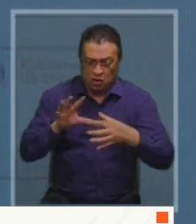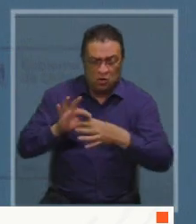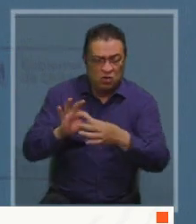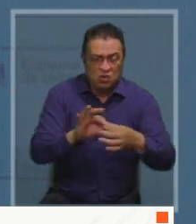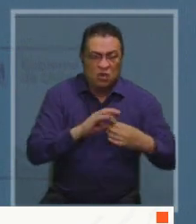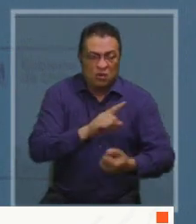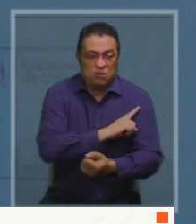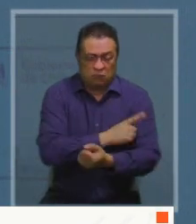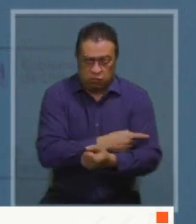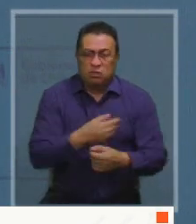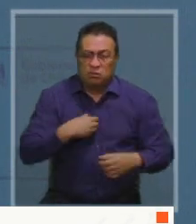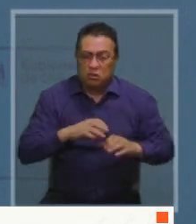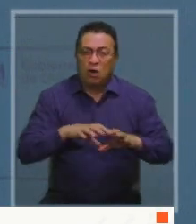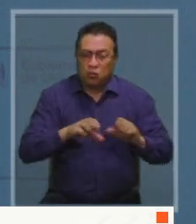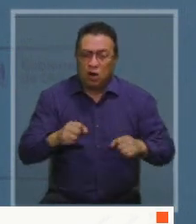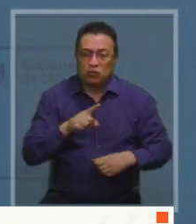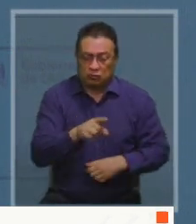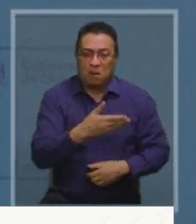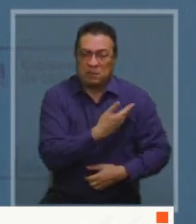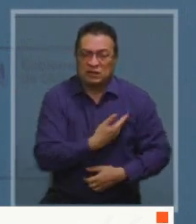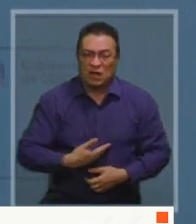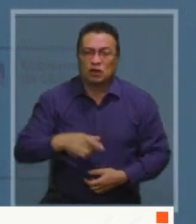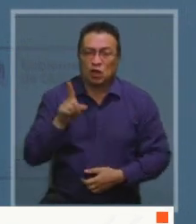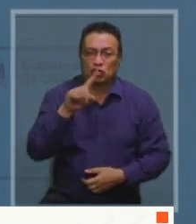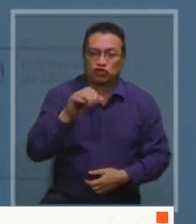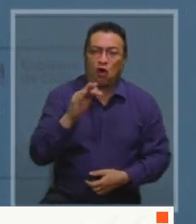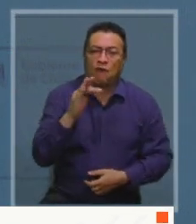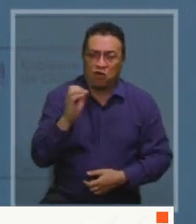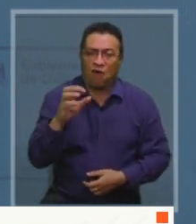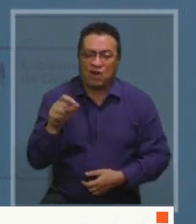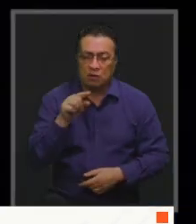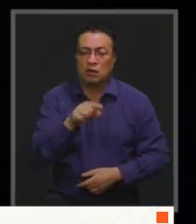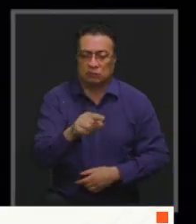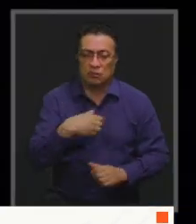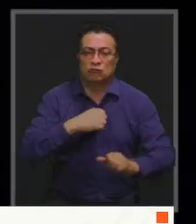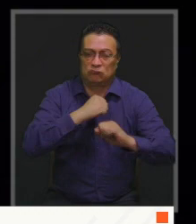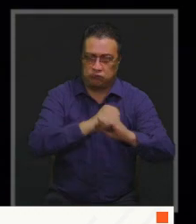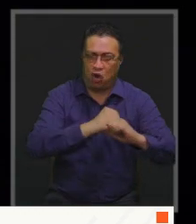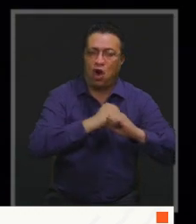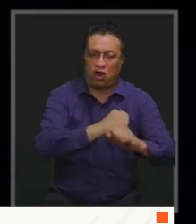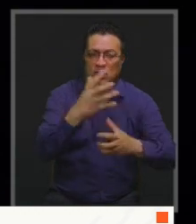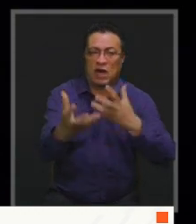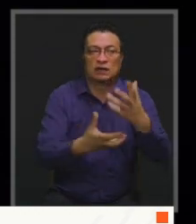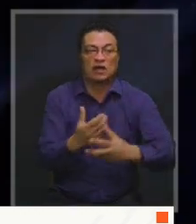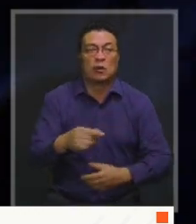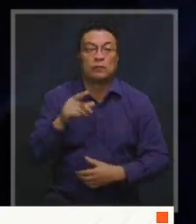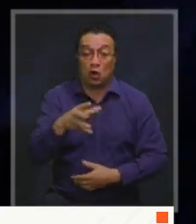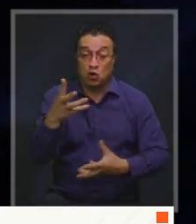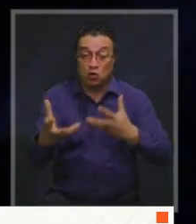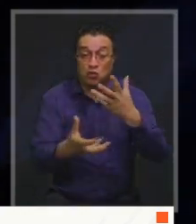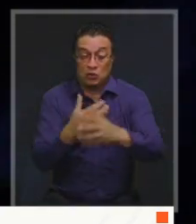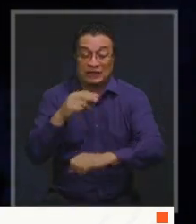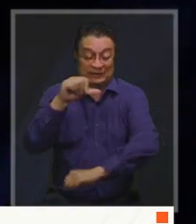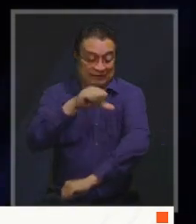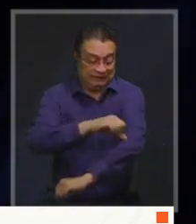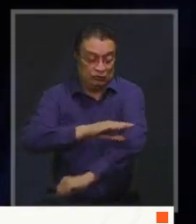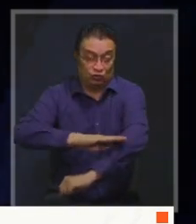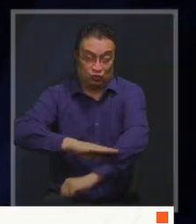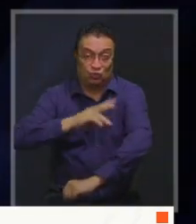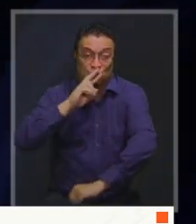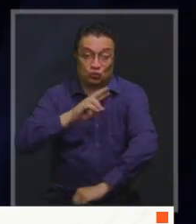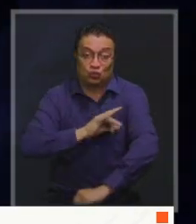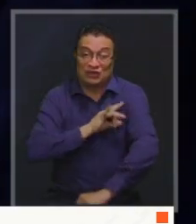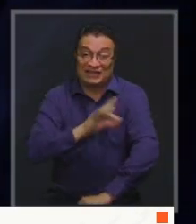en eso concuerdo con el presidente de la SOFOFA, están puestas en combatir los incendios. Sin duda, una emergencia en el centro-sur del país que